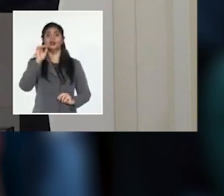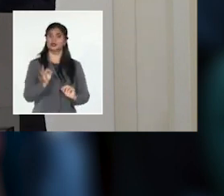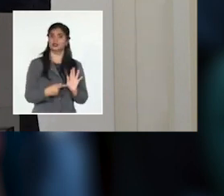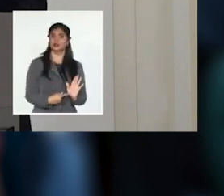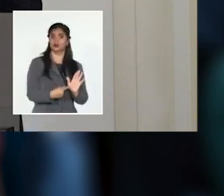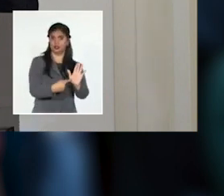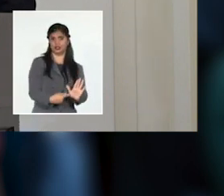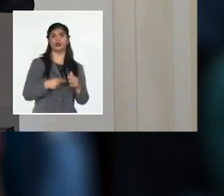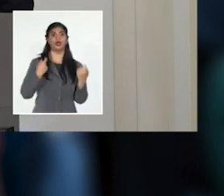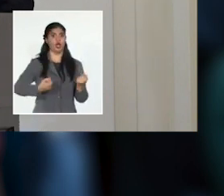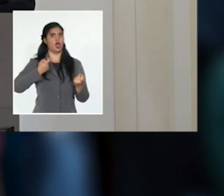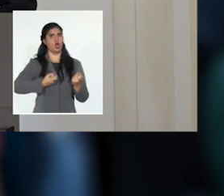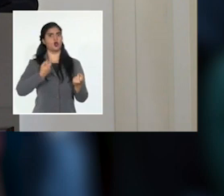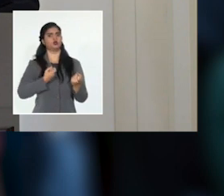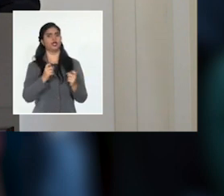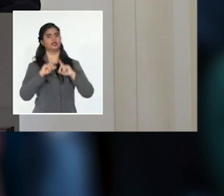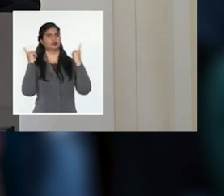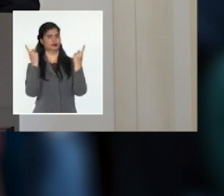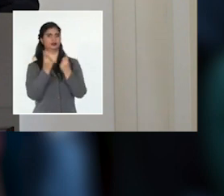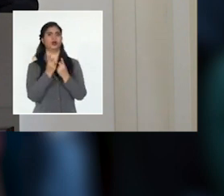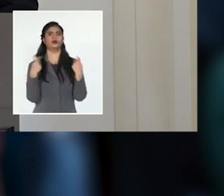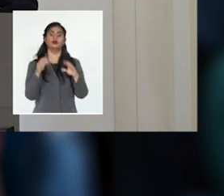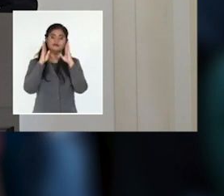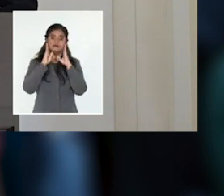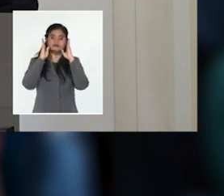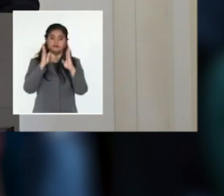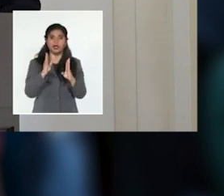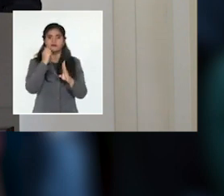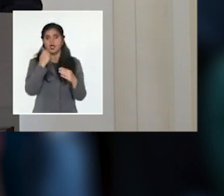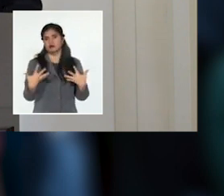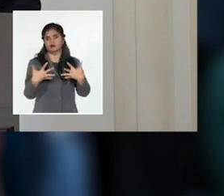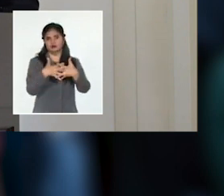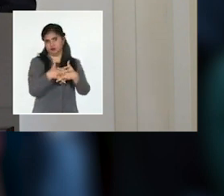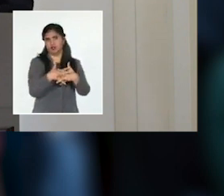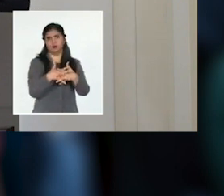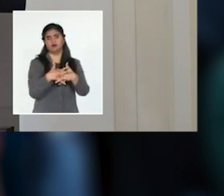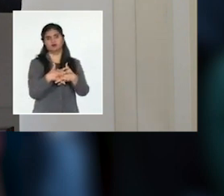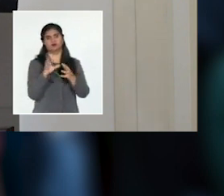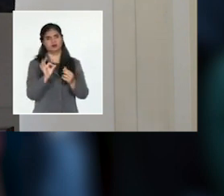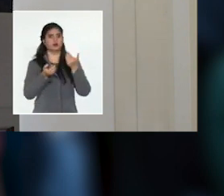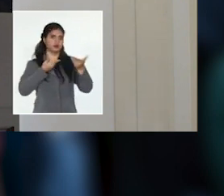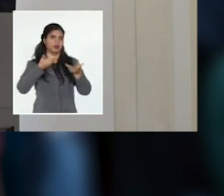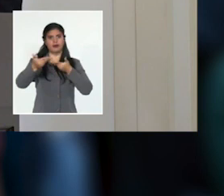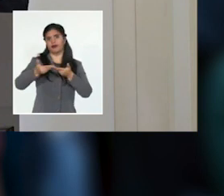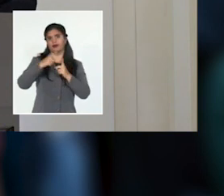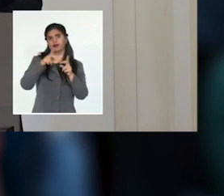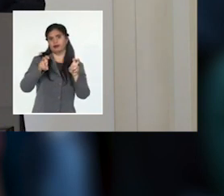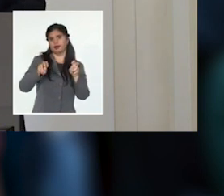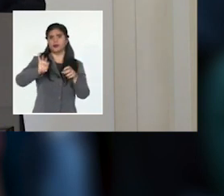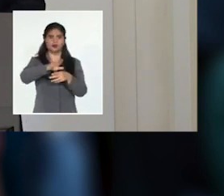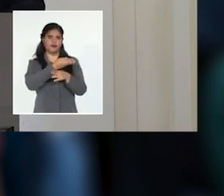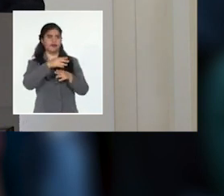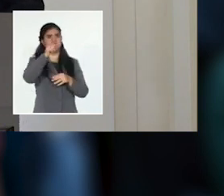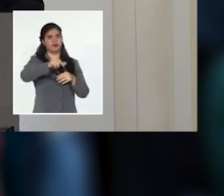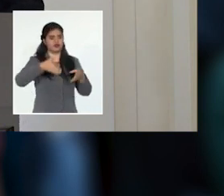empeño en no dejarnos desviar del rumbo hacia una relación cada vez más natural, cercana y constructiva con aquellos que nacieron en